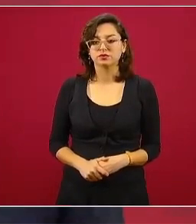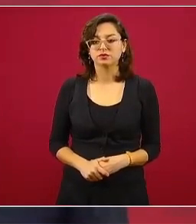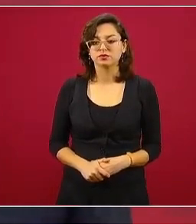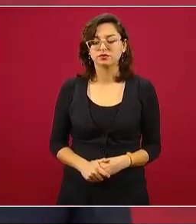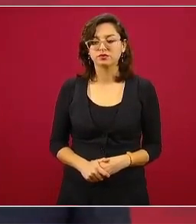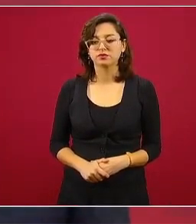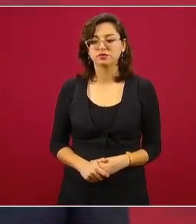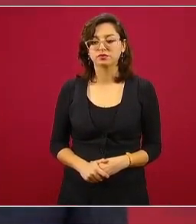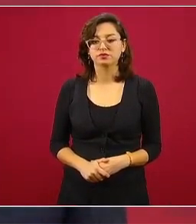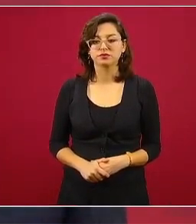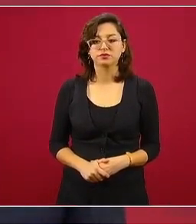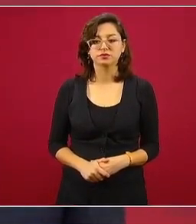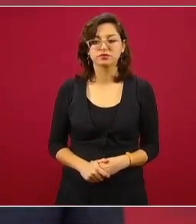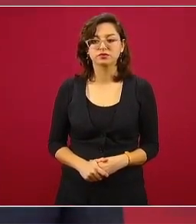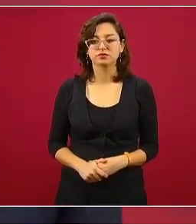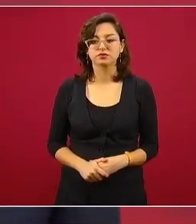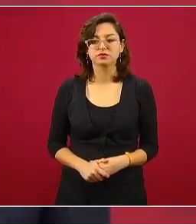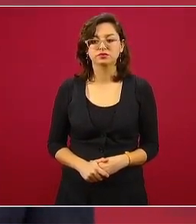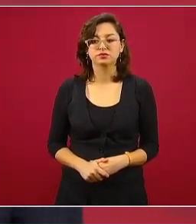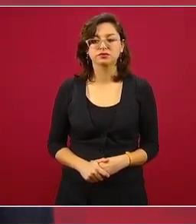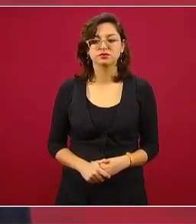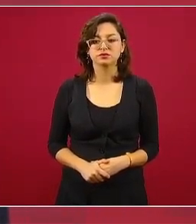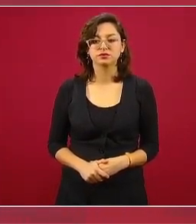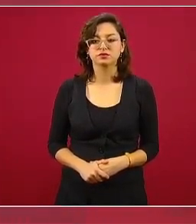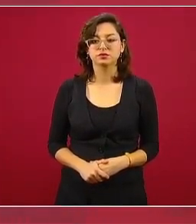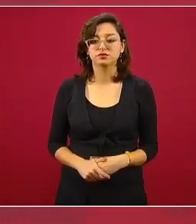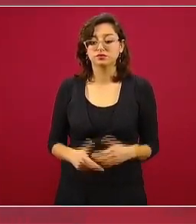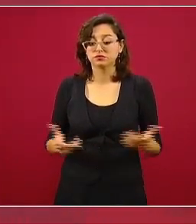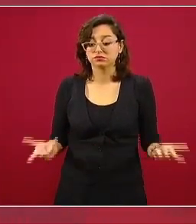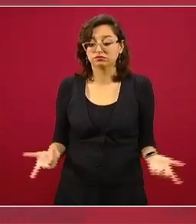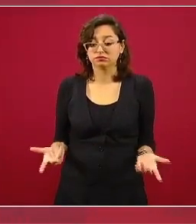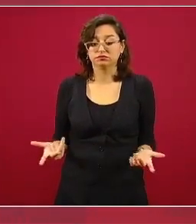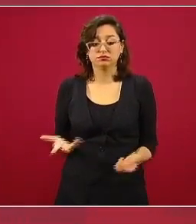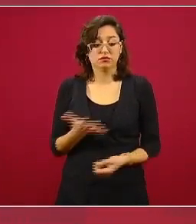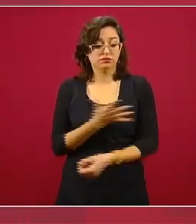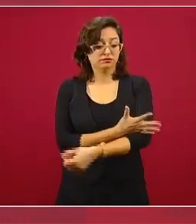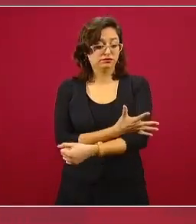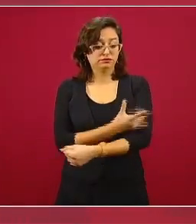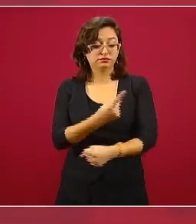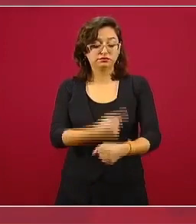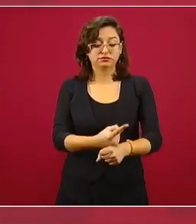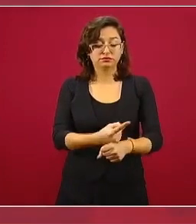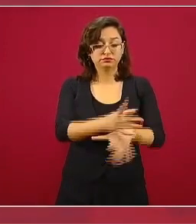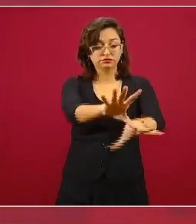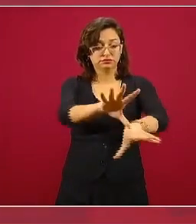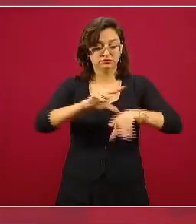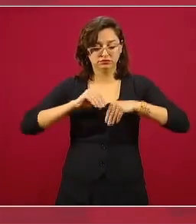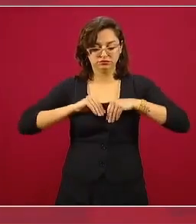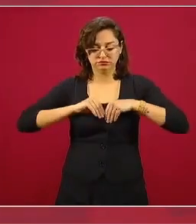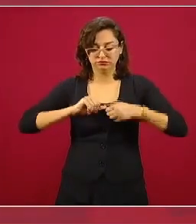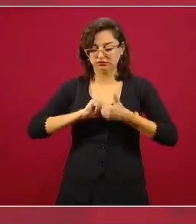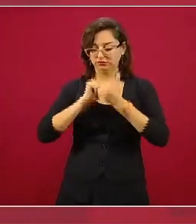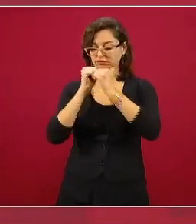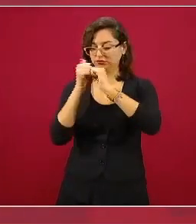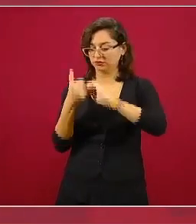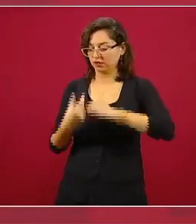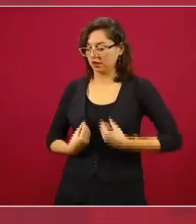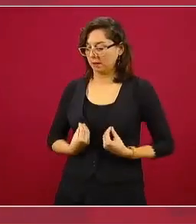convertir la honestidad en forma de vida y en forma de